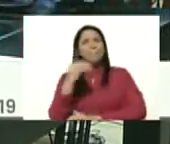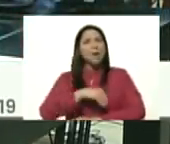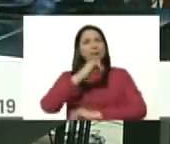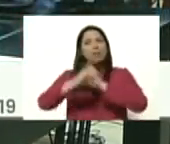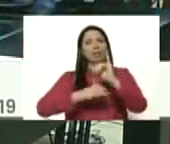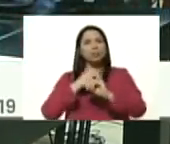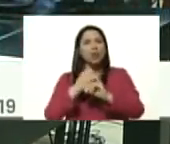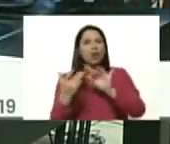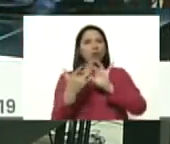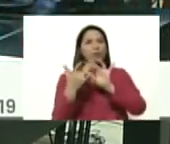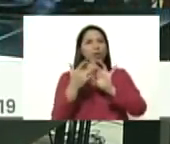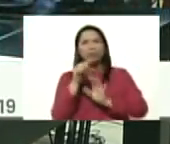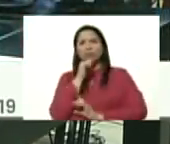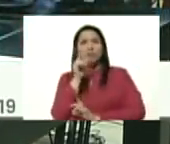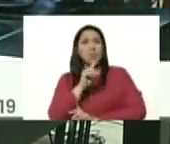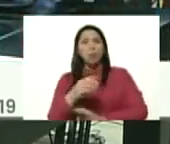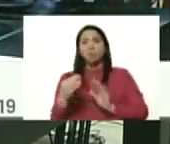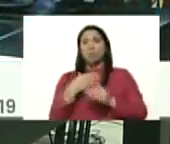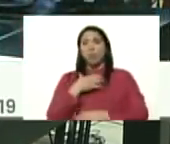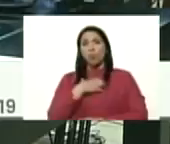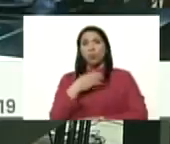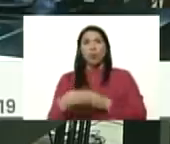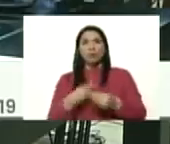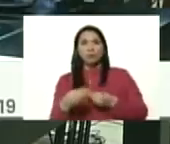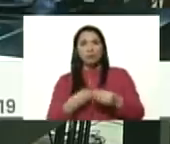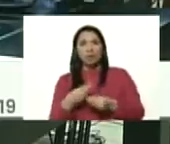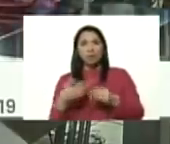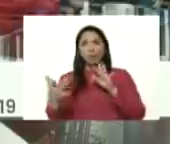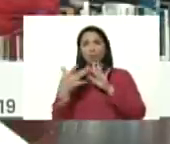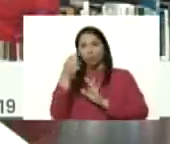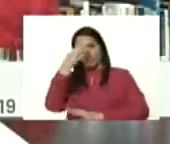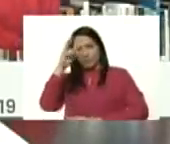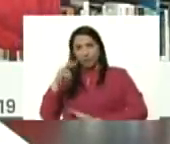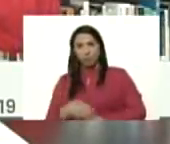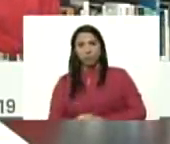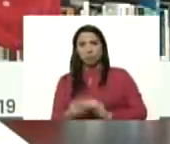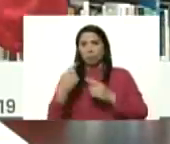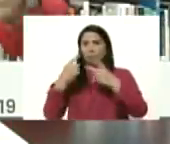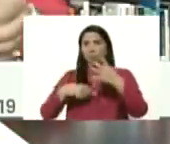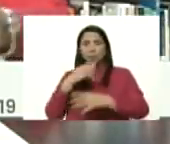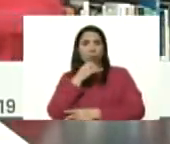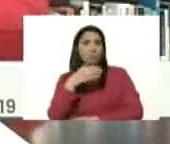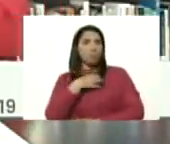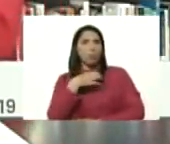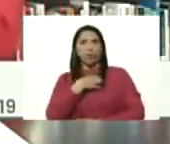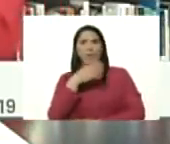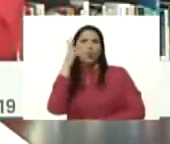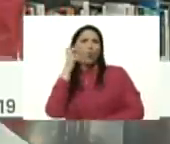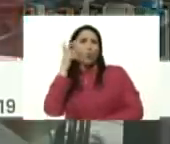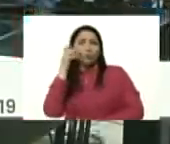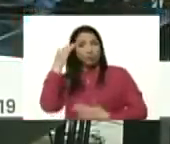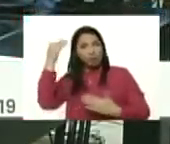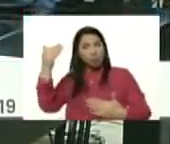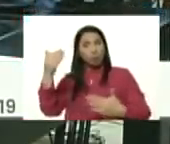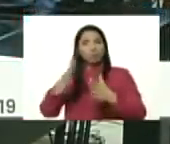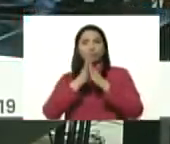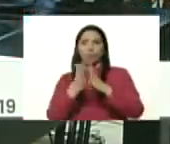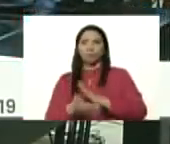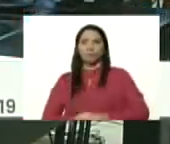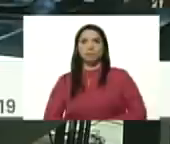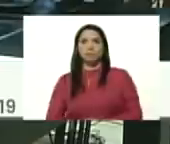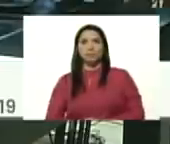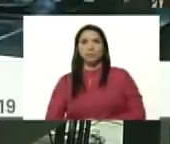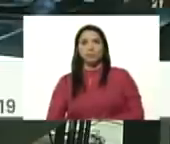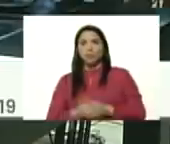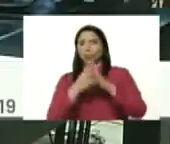internacional? No se pudo hacer el recontacto con México. Ahí están varios, pero no nos podemos escuchar. Mi saludo, pues, a todos